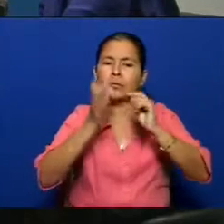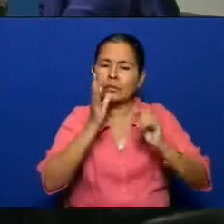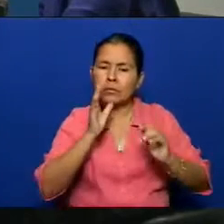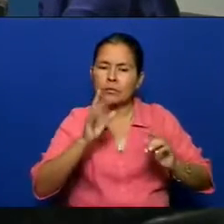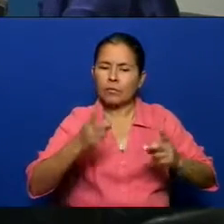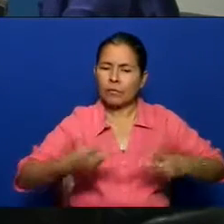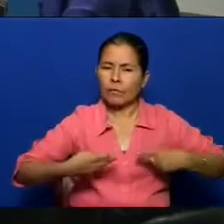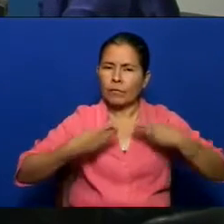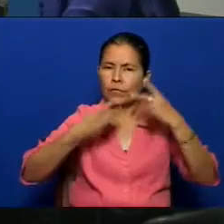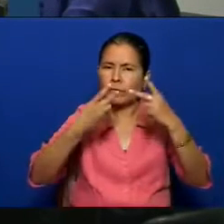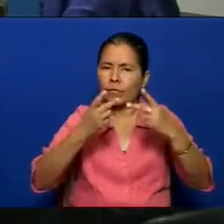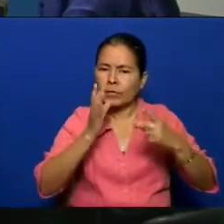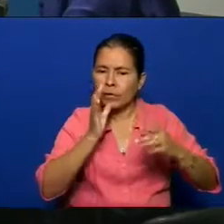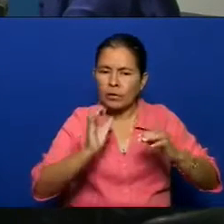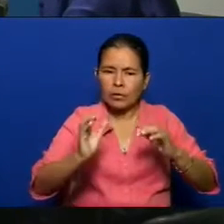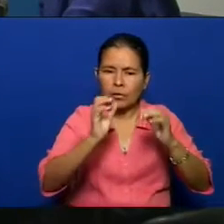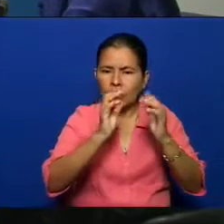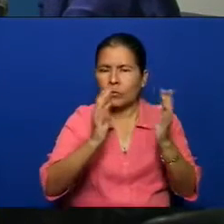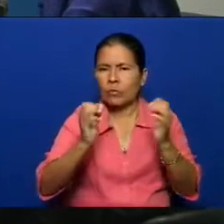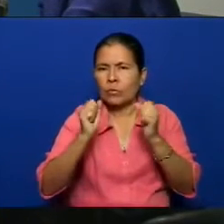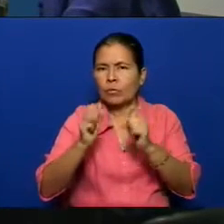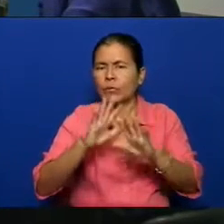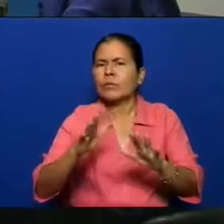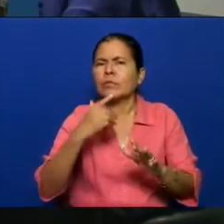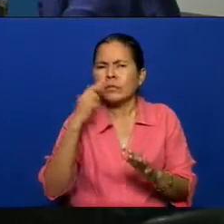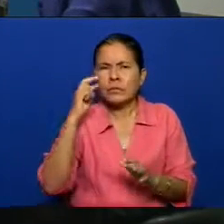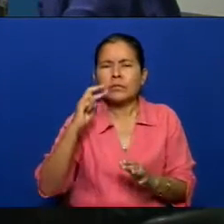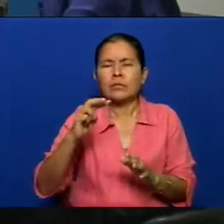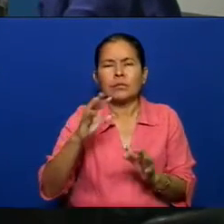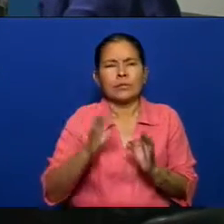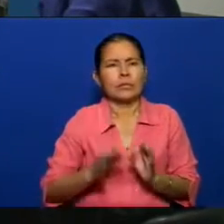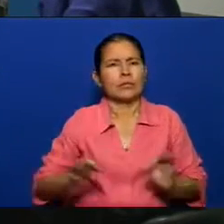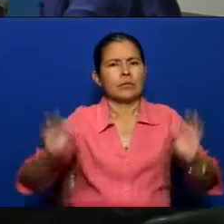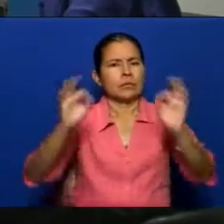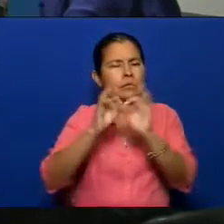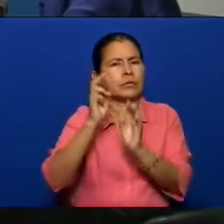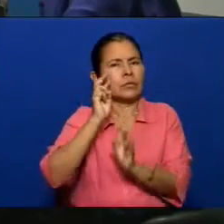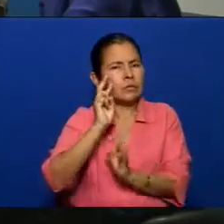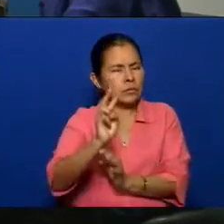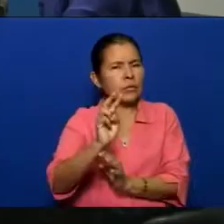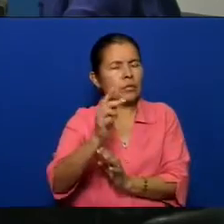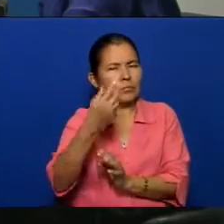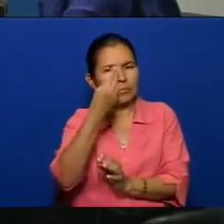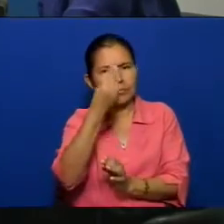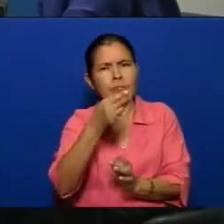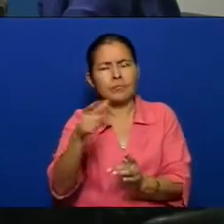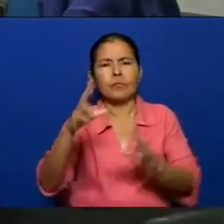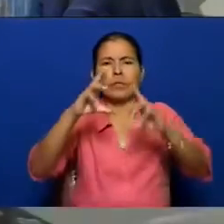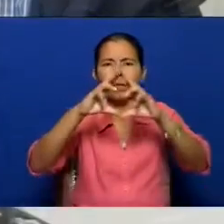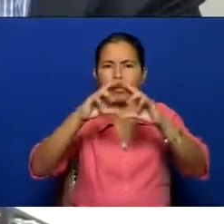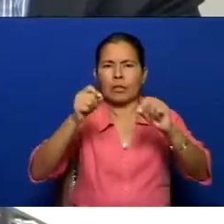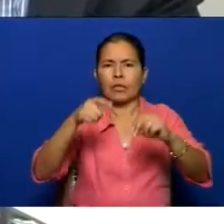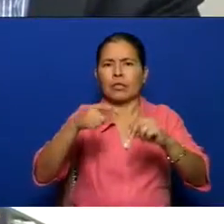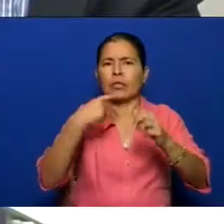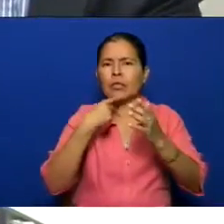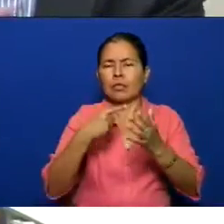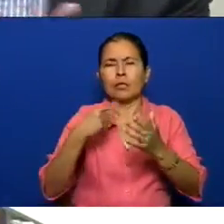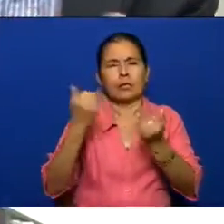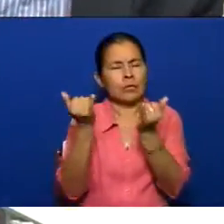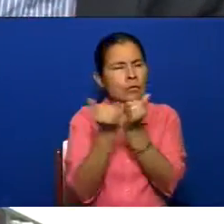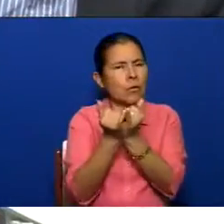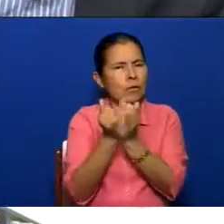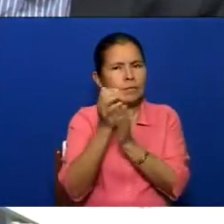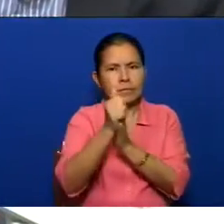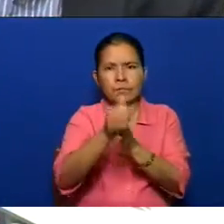yo creo que eso es fundamental y eso hay que relevar y eso hay que reconocer que Nicaragua va en el camino correcto.